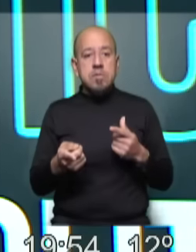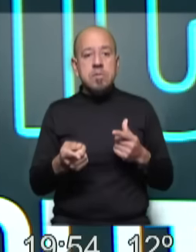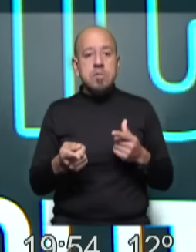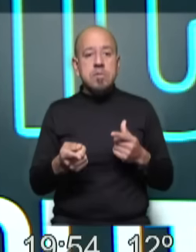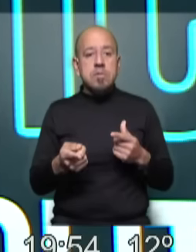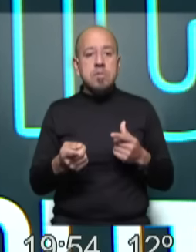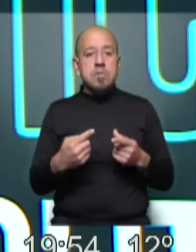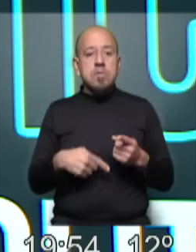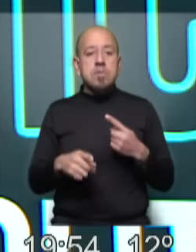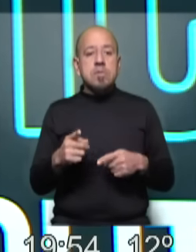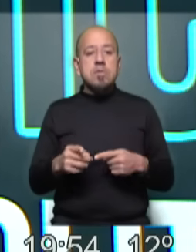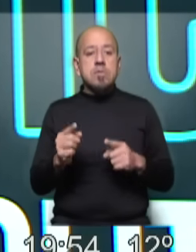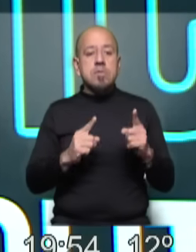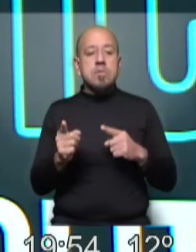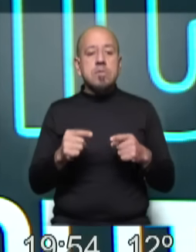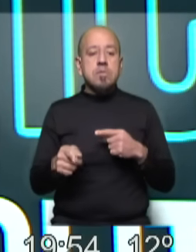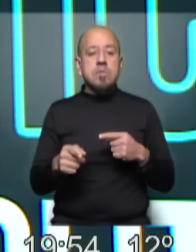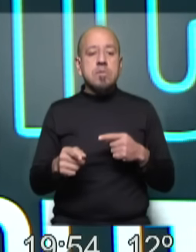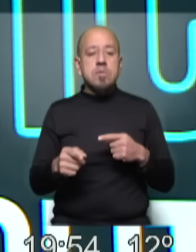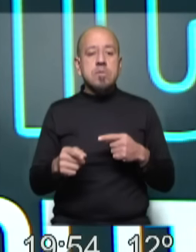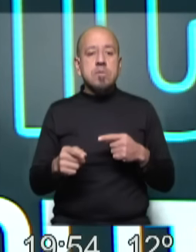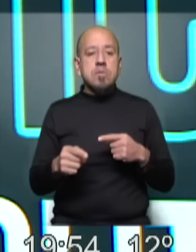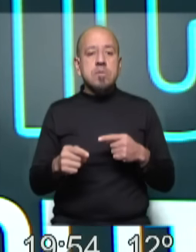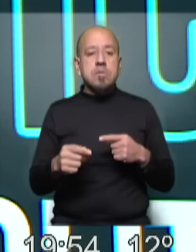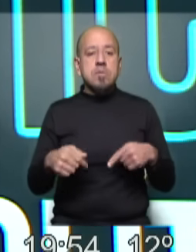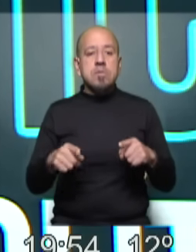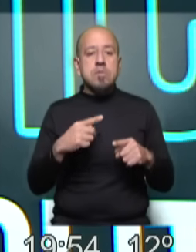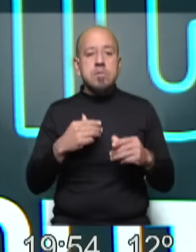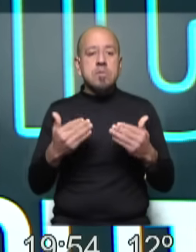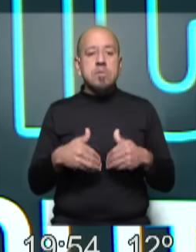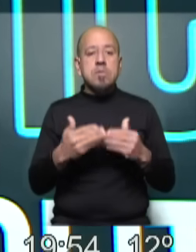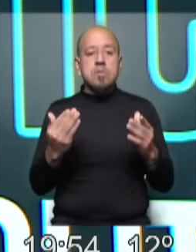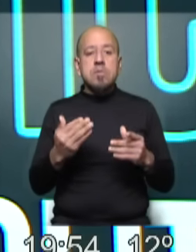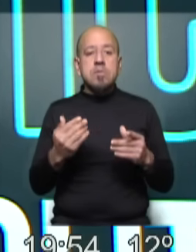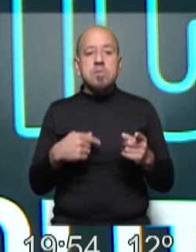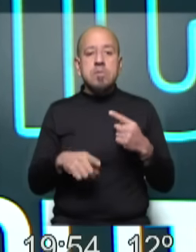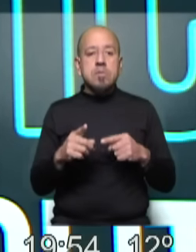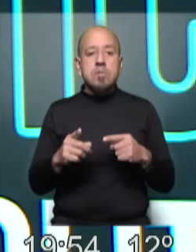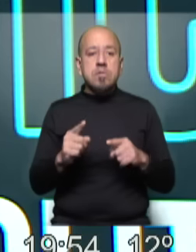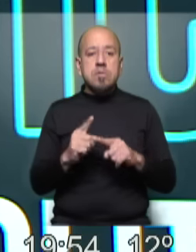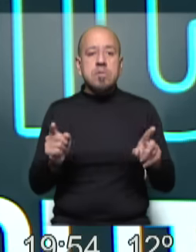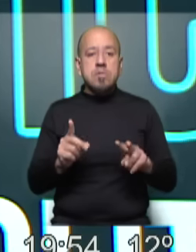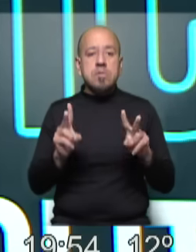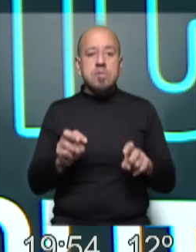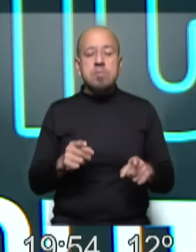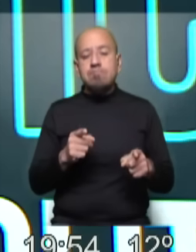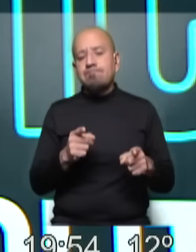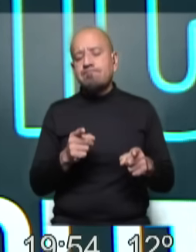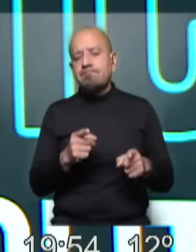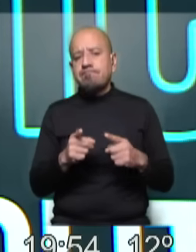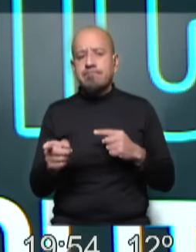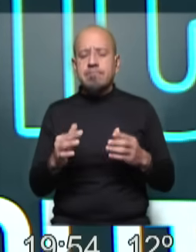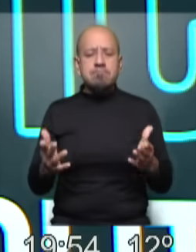vez decantado algunas cosas y que tiene que ver con con la gravedad de esto y no con una cuestión eh digamos más eh